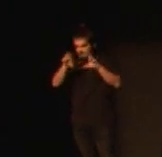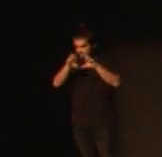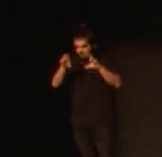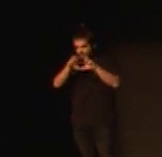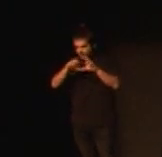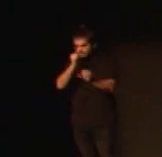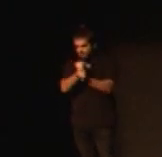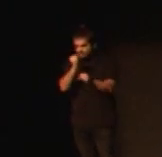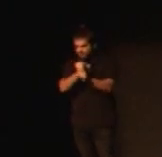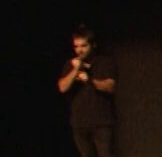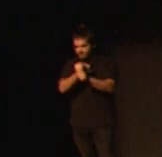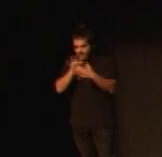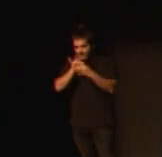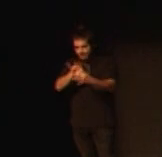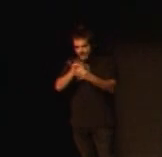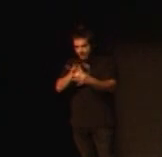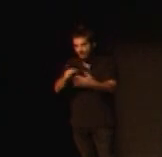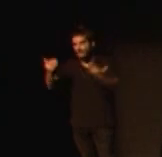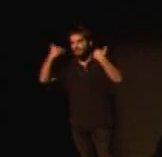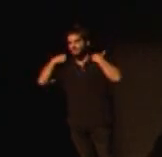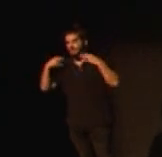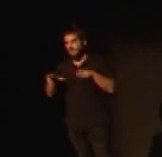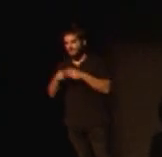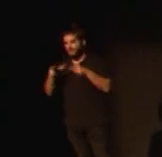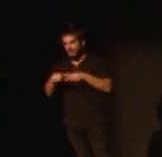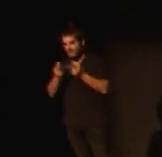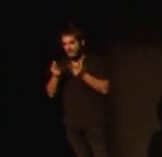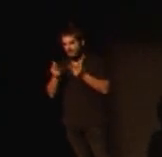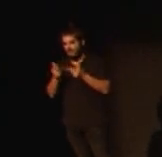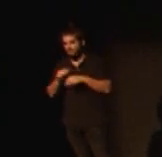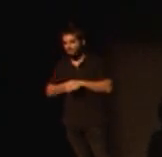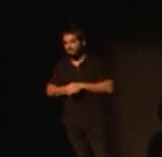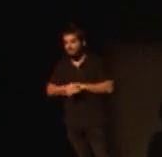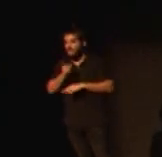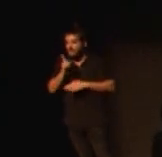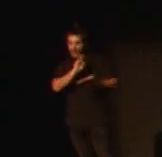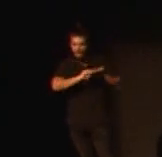que guarda un fuerte vínculo con la responsabilidad social y más allá de paredes de nuestra oficina.